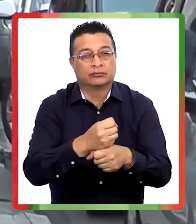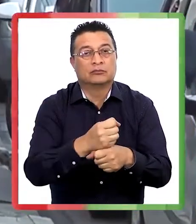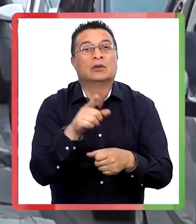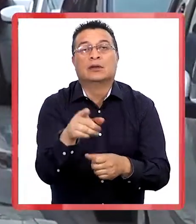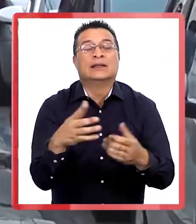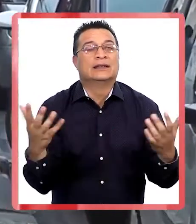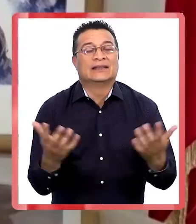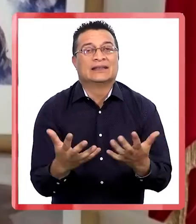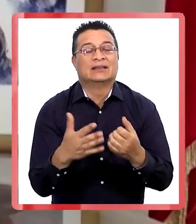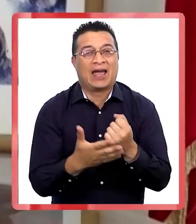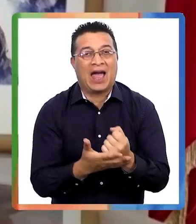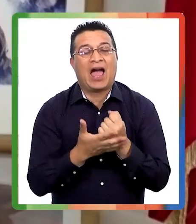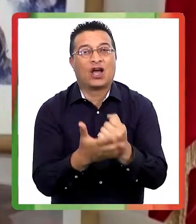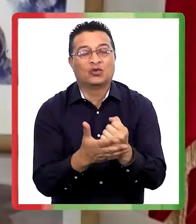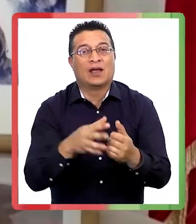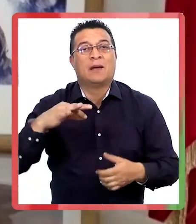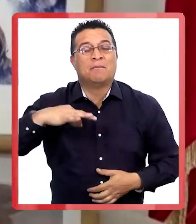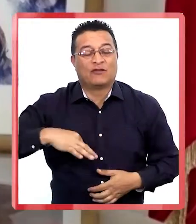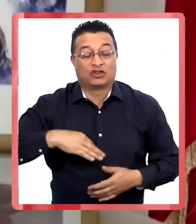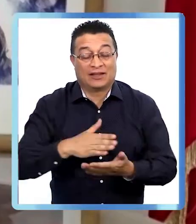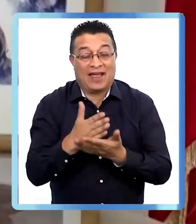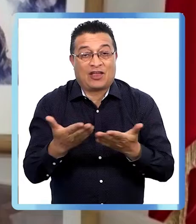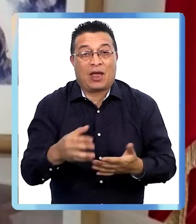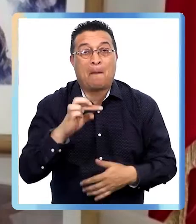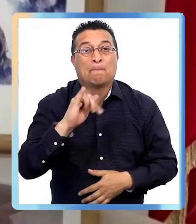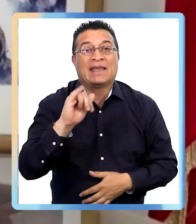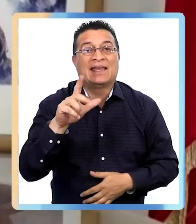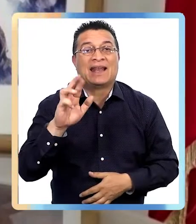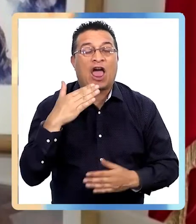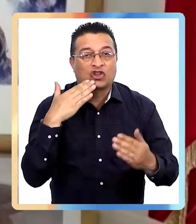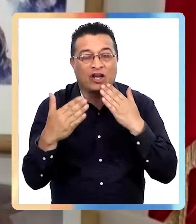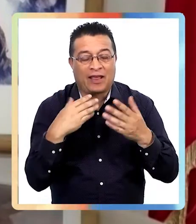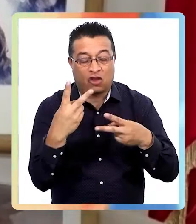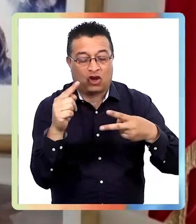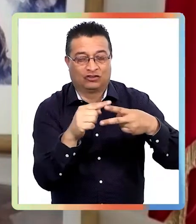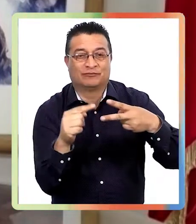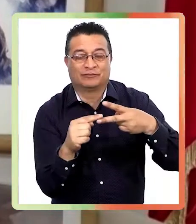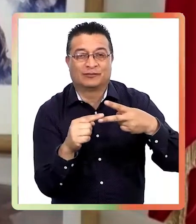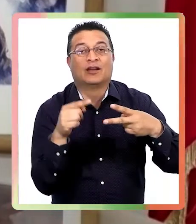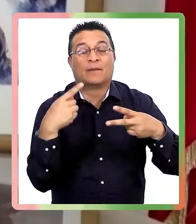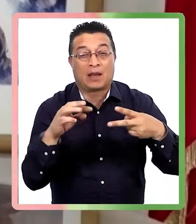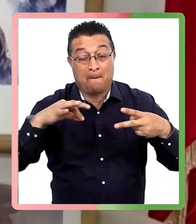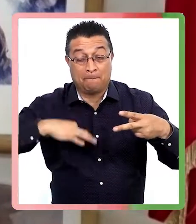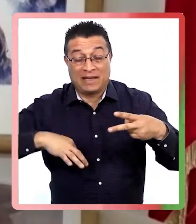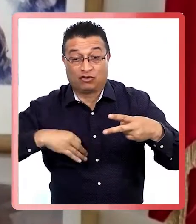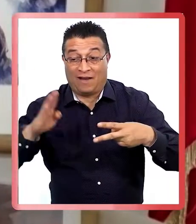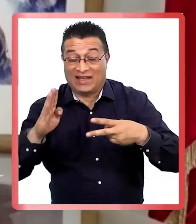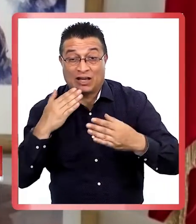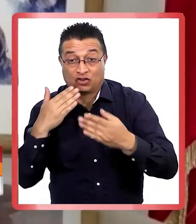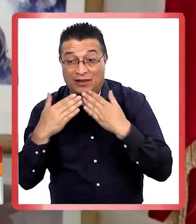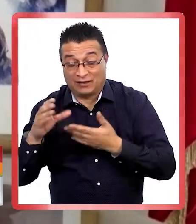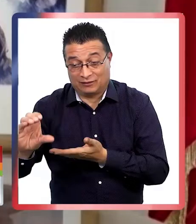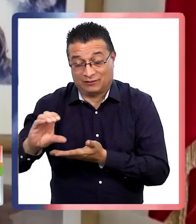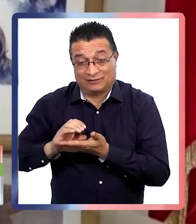sustituye a lo que era la ayuda previsional hasta ahora vigente, que era el pilar solidario, en sus dos componentes, que eran la pensión